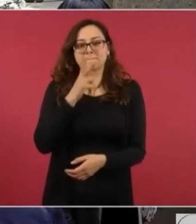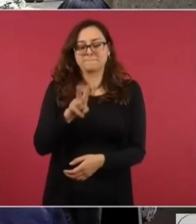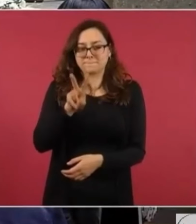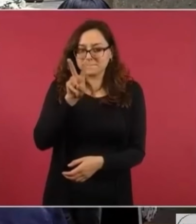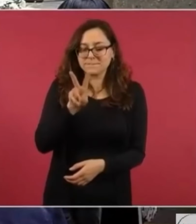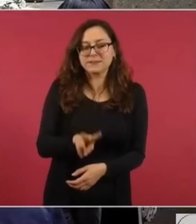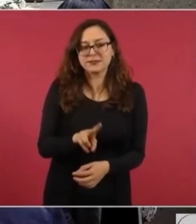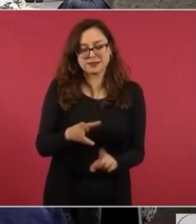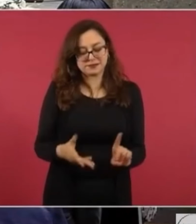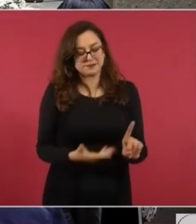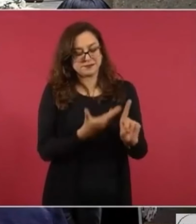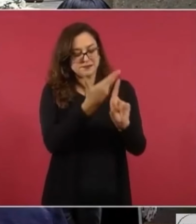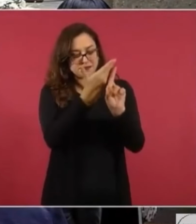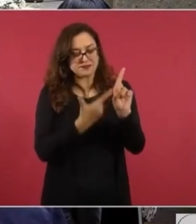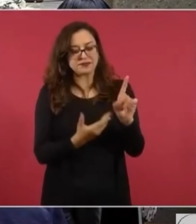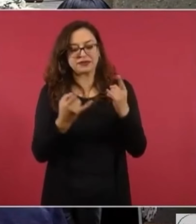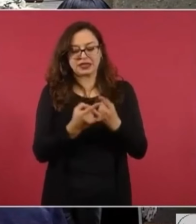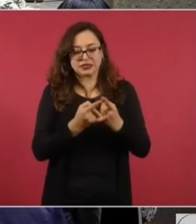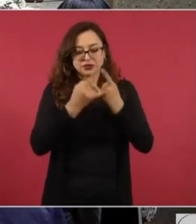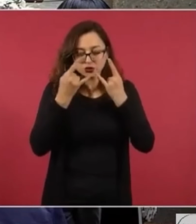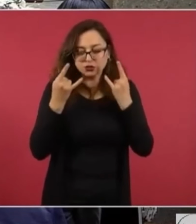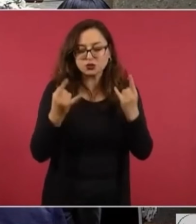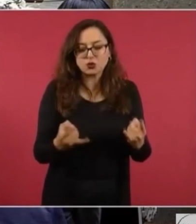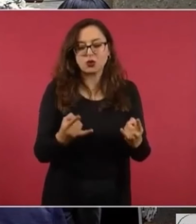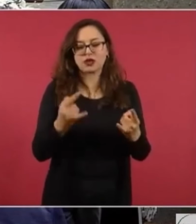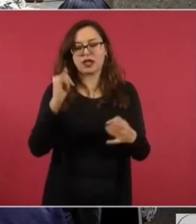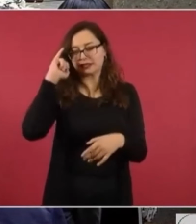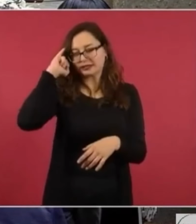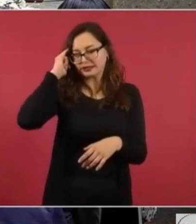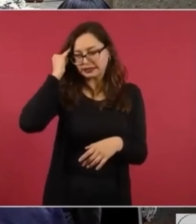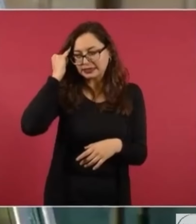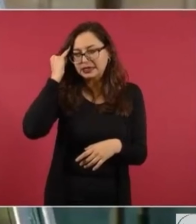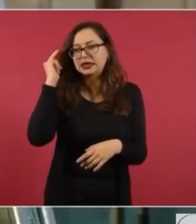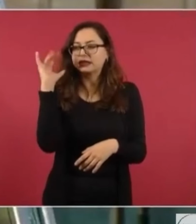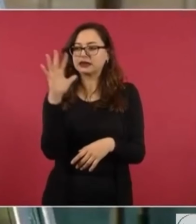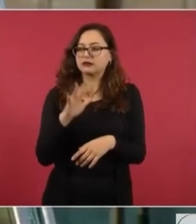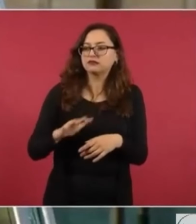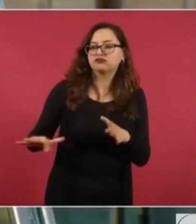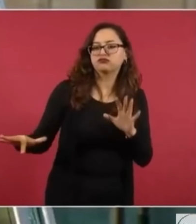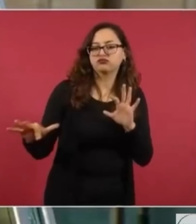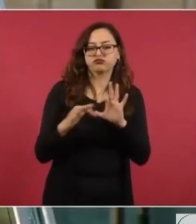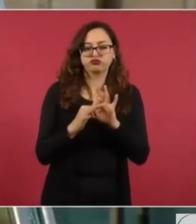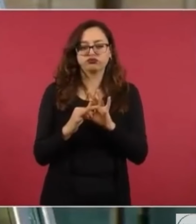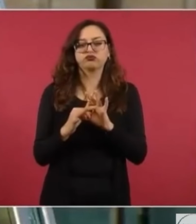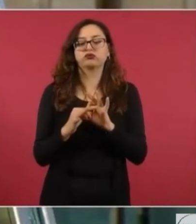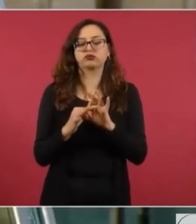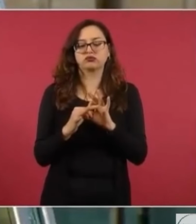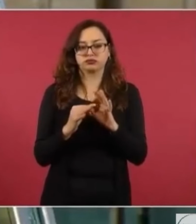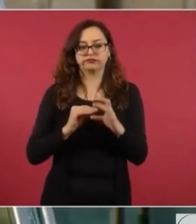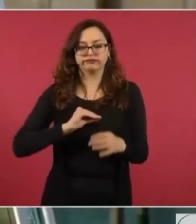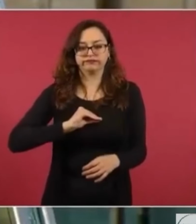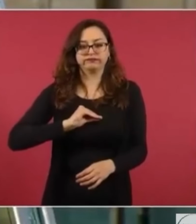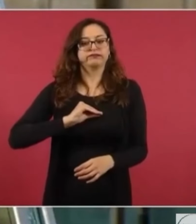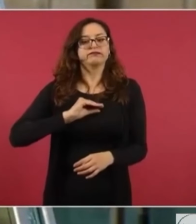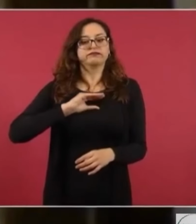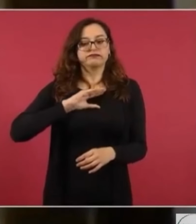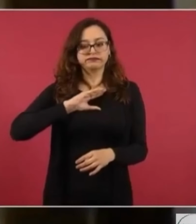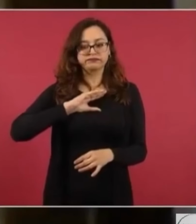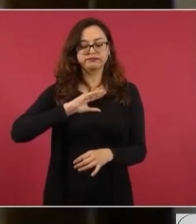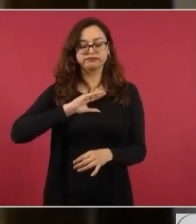reivindicaría el ser indígena de la región, ampliando los